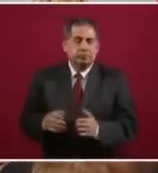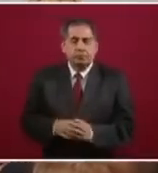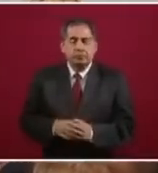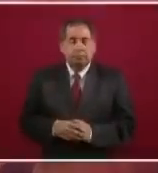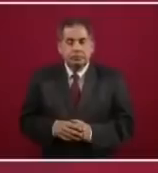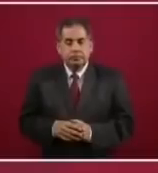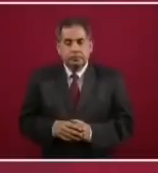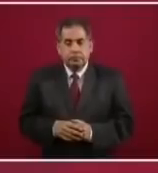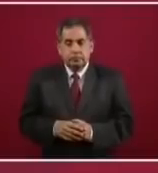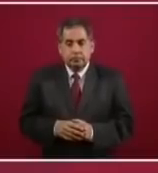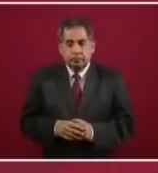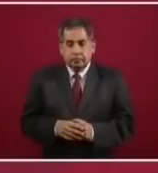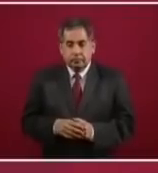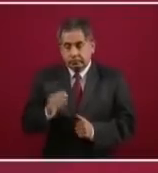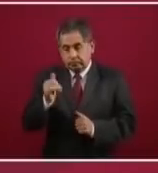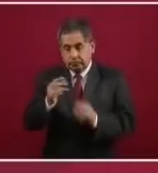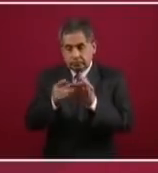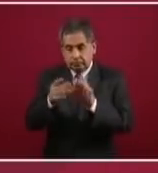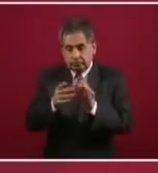Bueno,